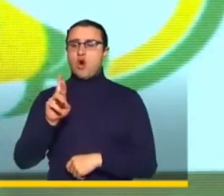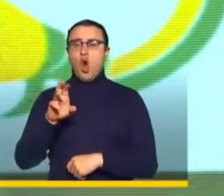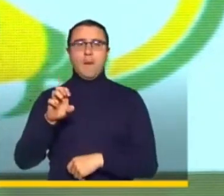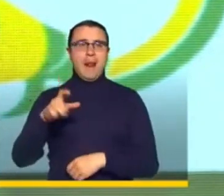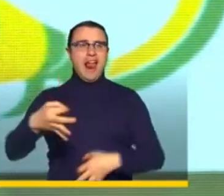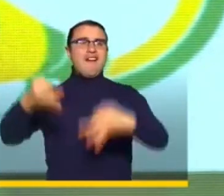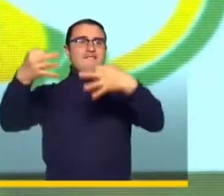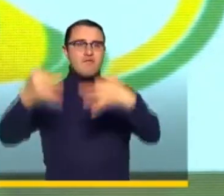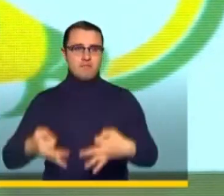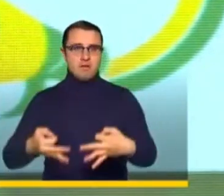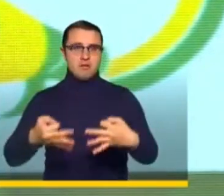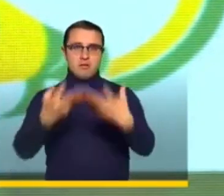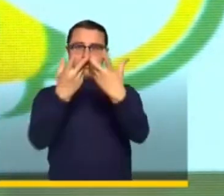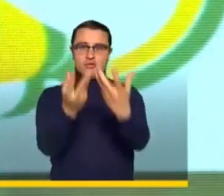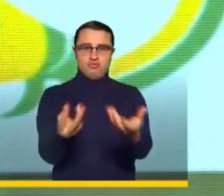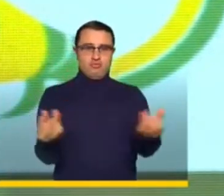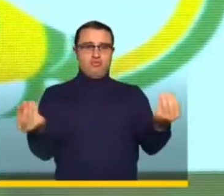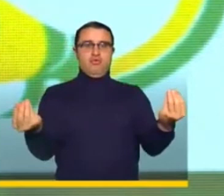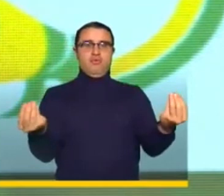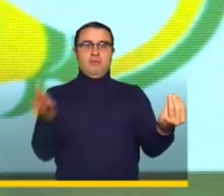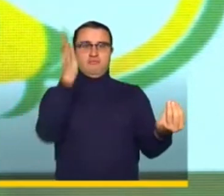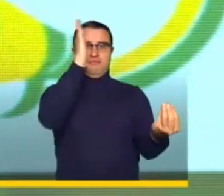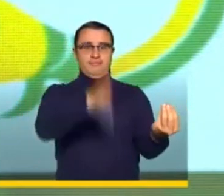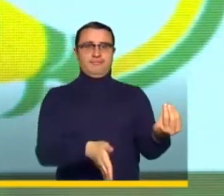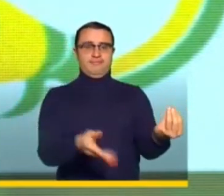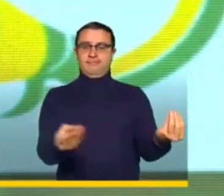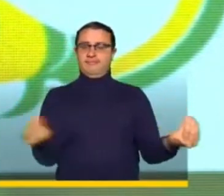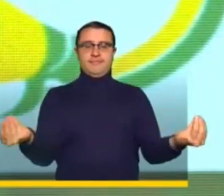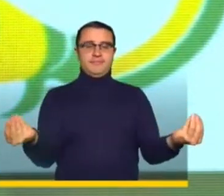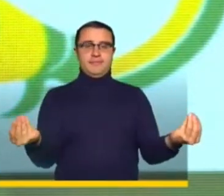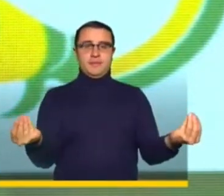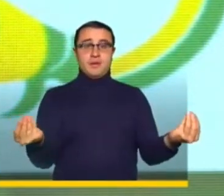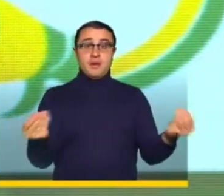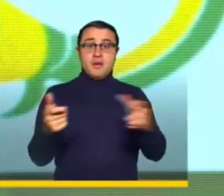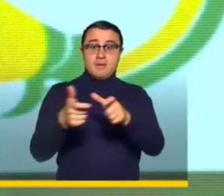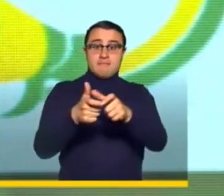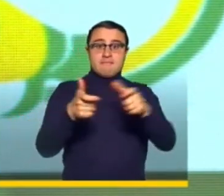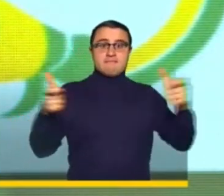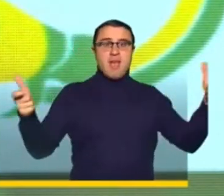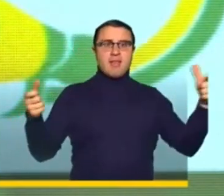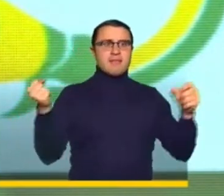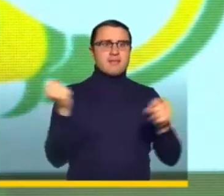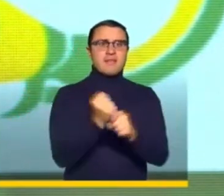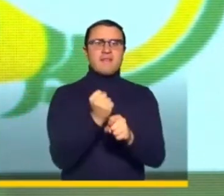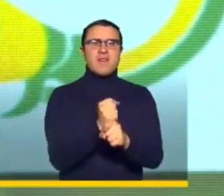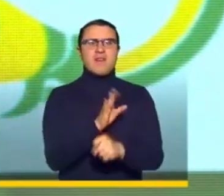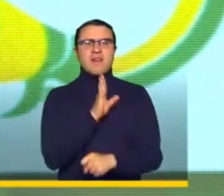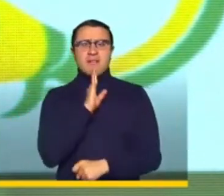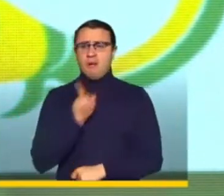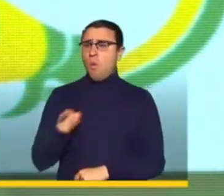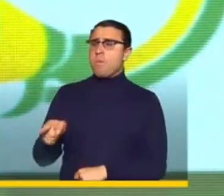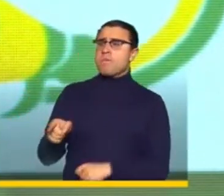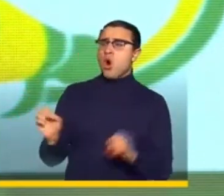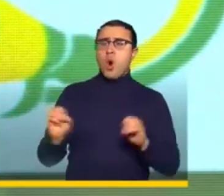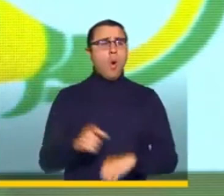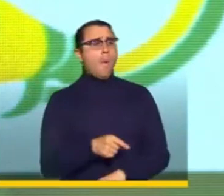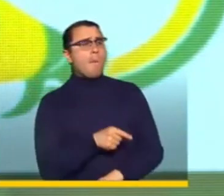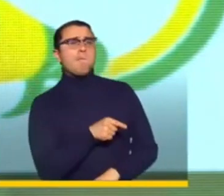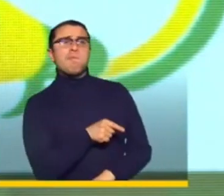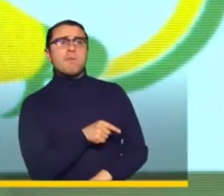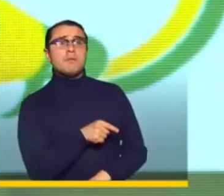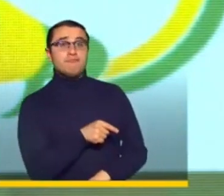dos. La mayor parte de los puestos de trabajo que hay en Colombia están en lo que ellos